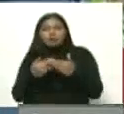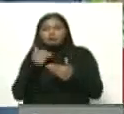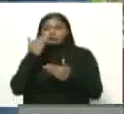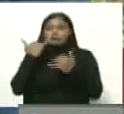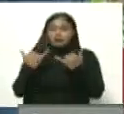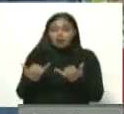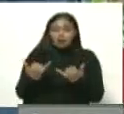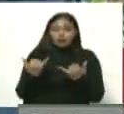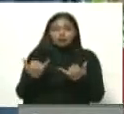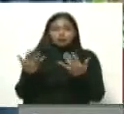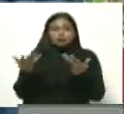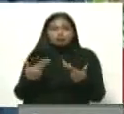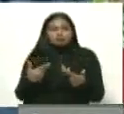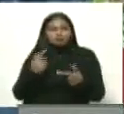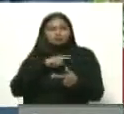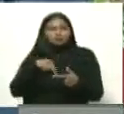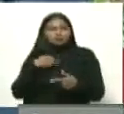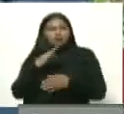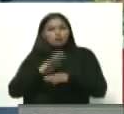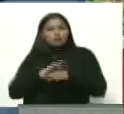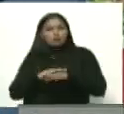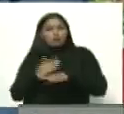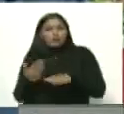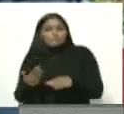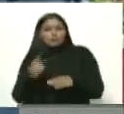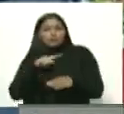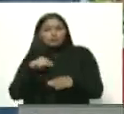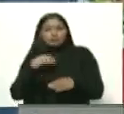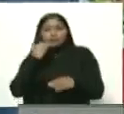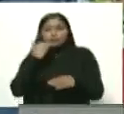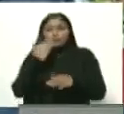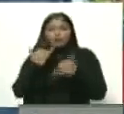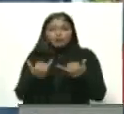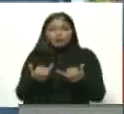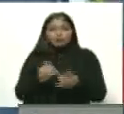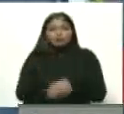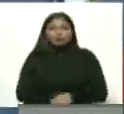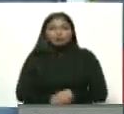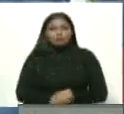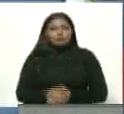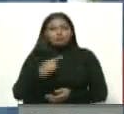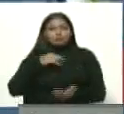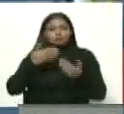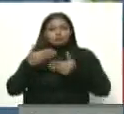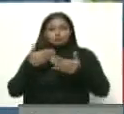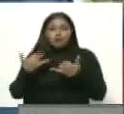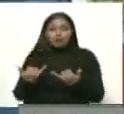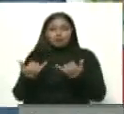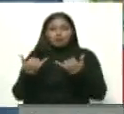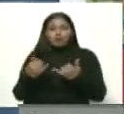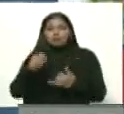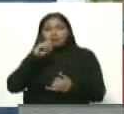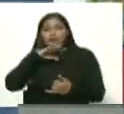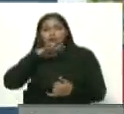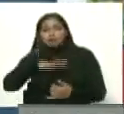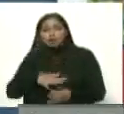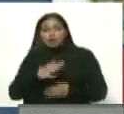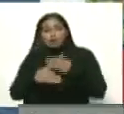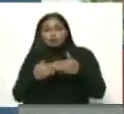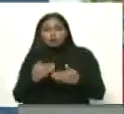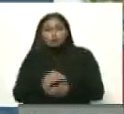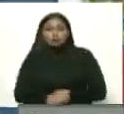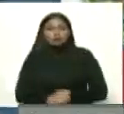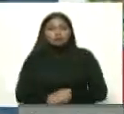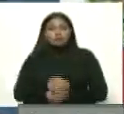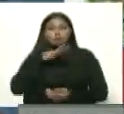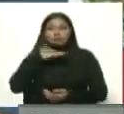recientes porque les parece que lo muy contemporáneo no es susceptible de ser historiado, pero es historia contemporánea, historia